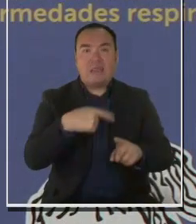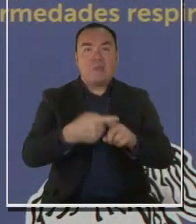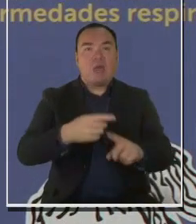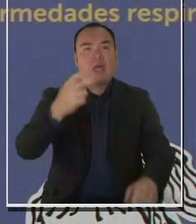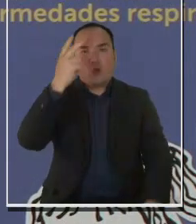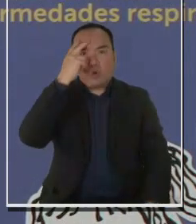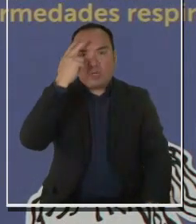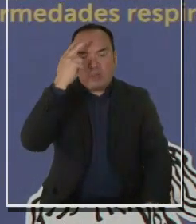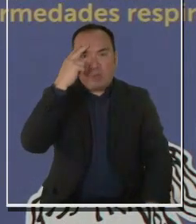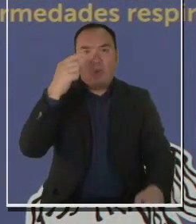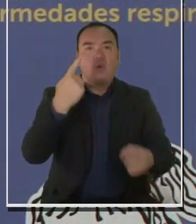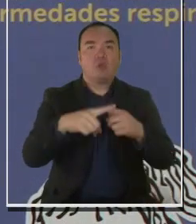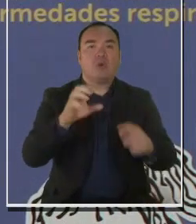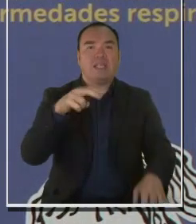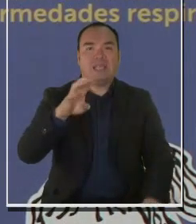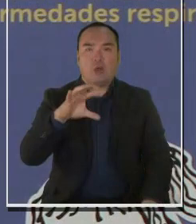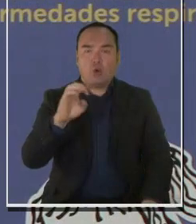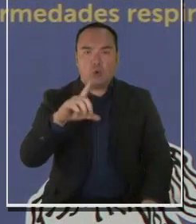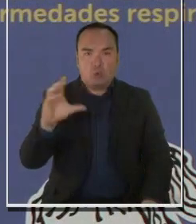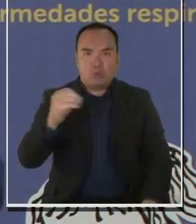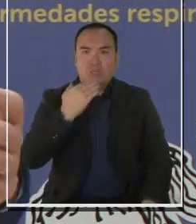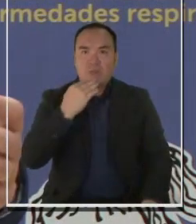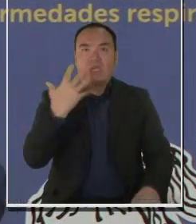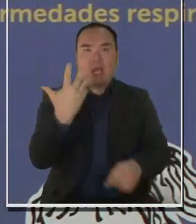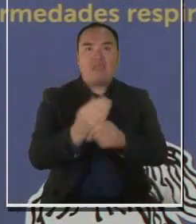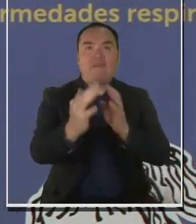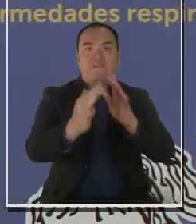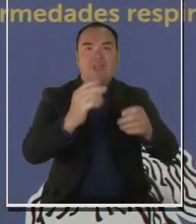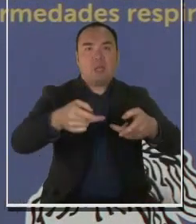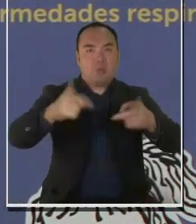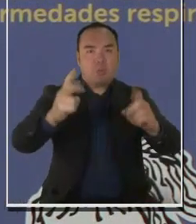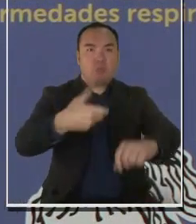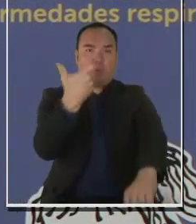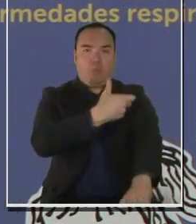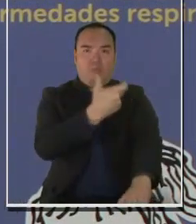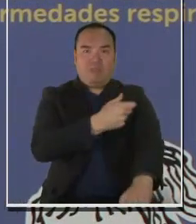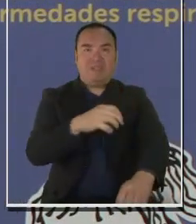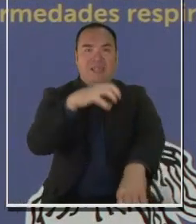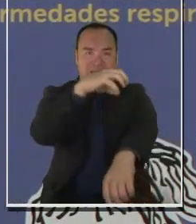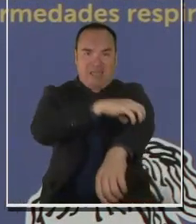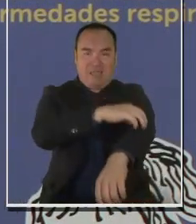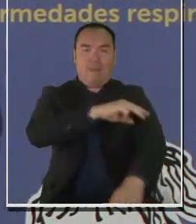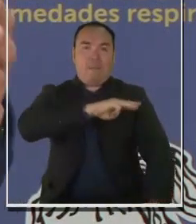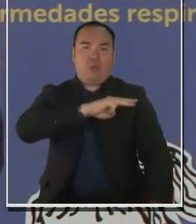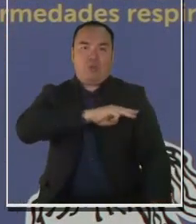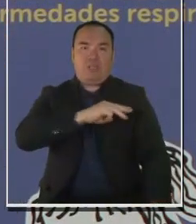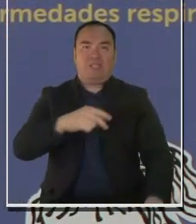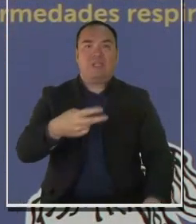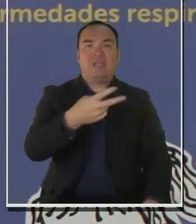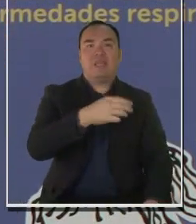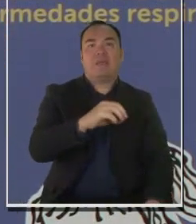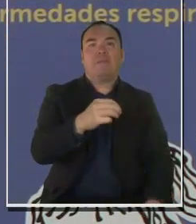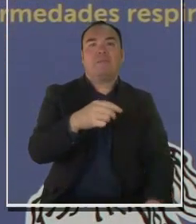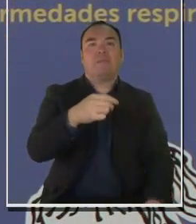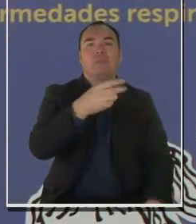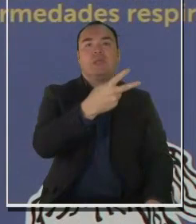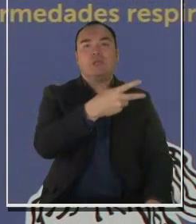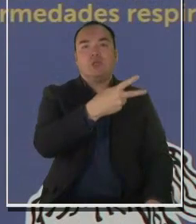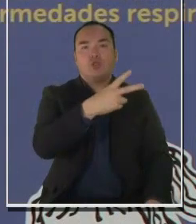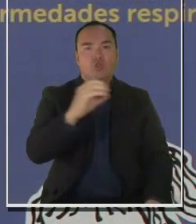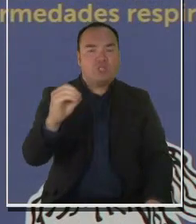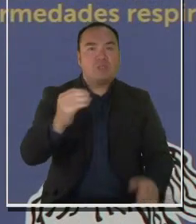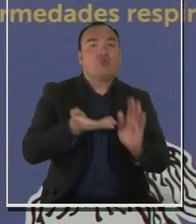en la feria libre también existirá la posibilidad. En la región metropolitana se han aumentado de 200 a 240 los puntos